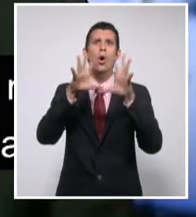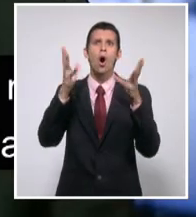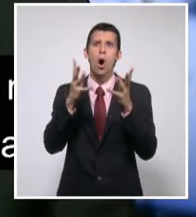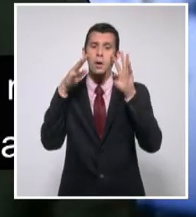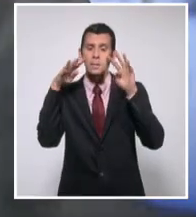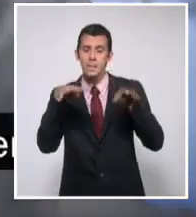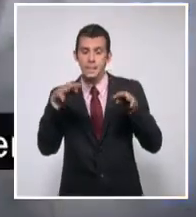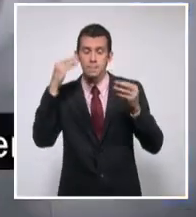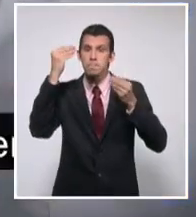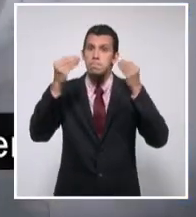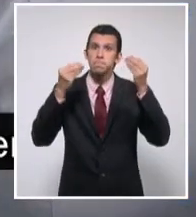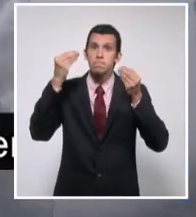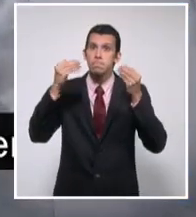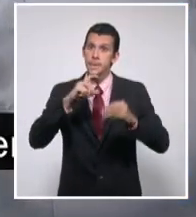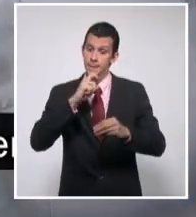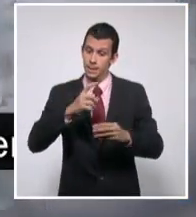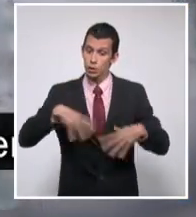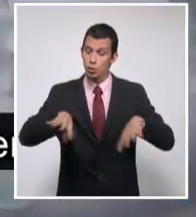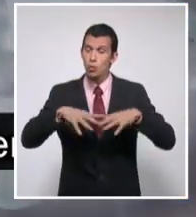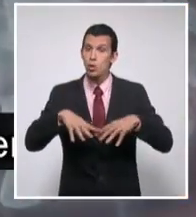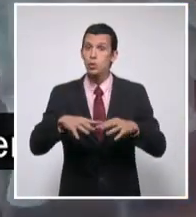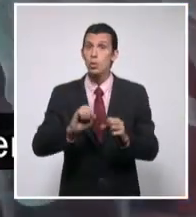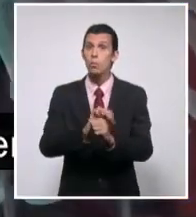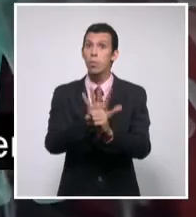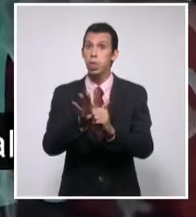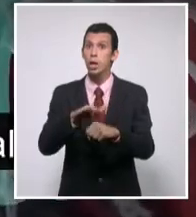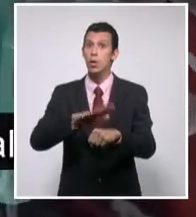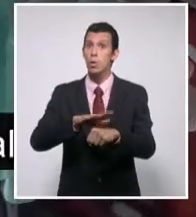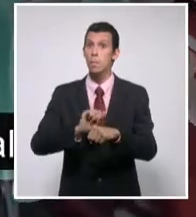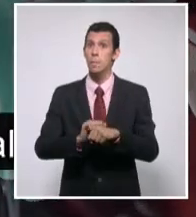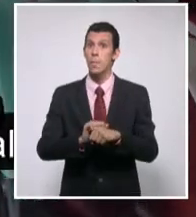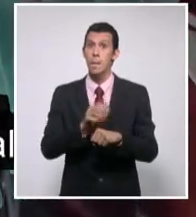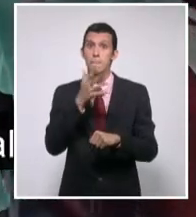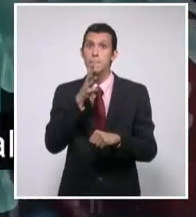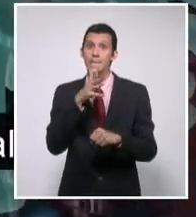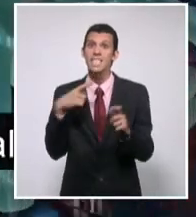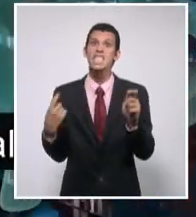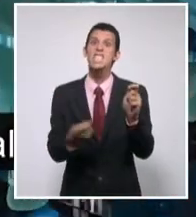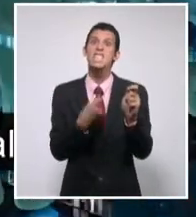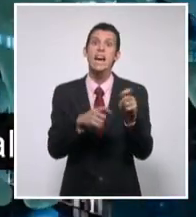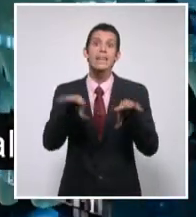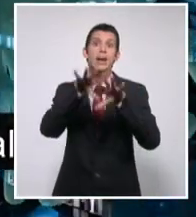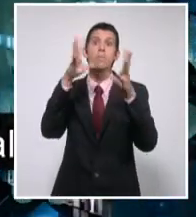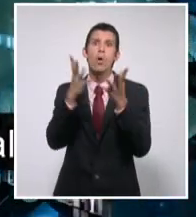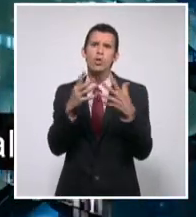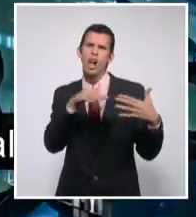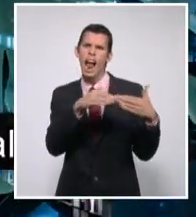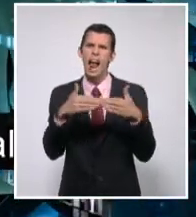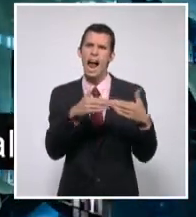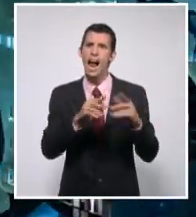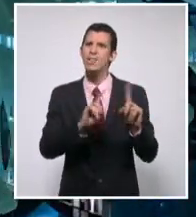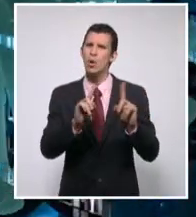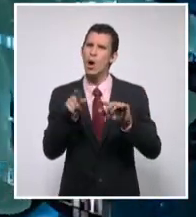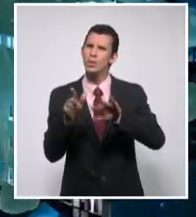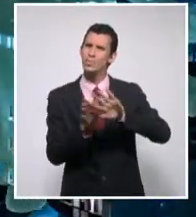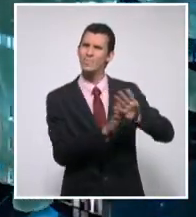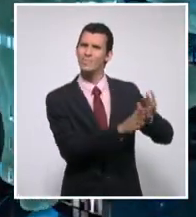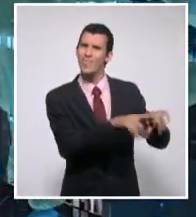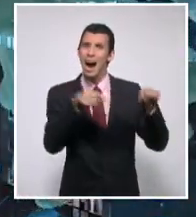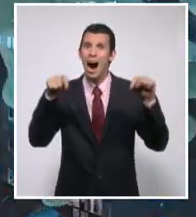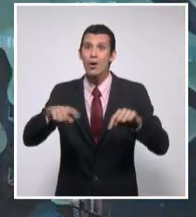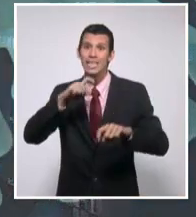el mundo desde la Segunda Guerra Mundial. Debemos trabajar juntos para salvar vidas, aliviar el sufrimiento y reducir las devastadoras